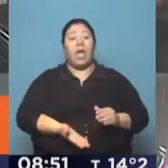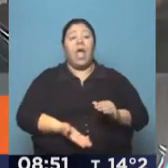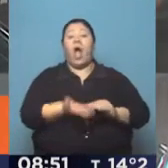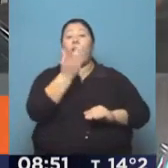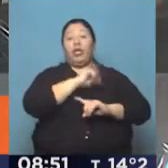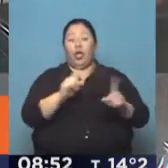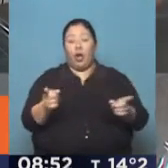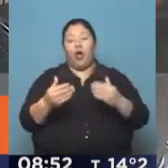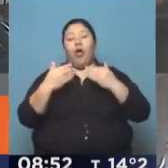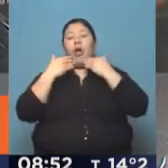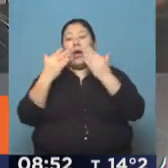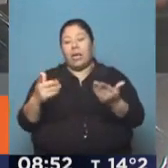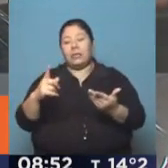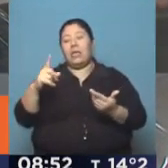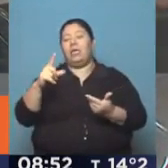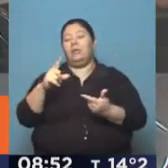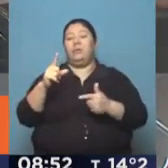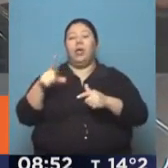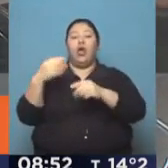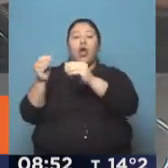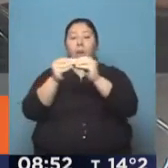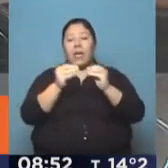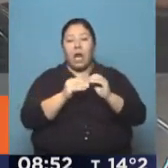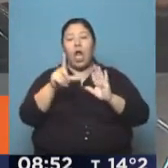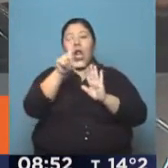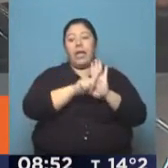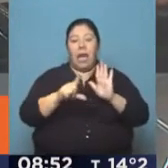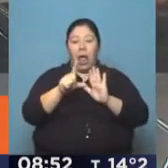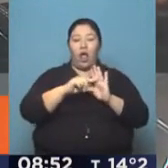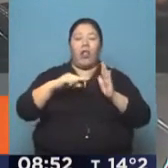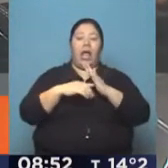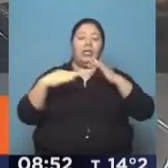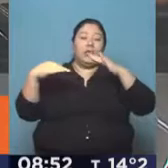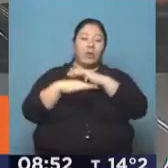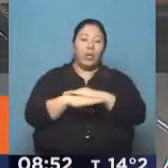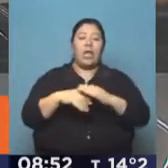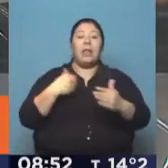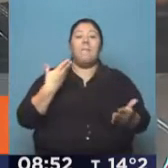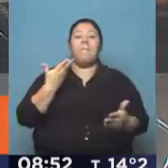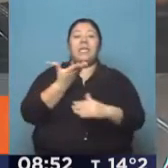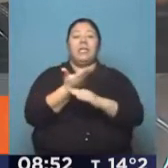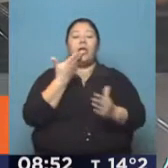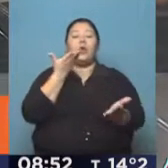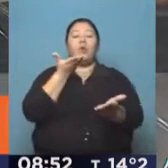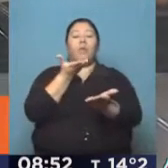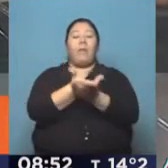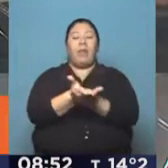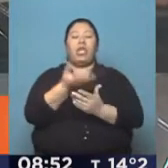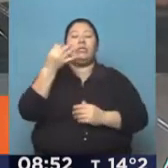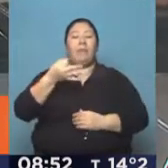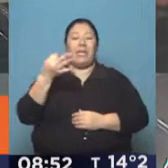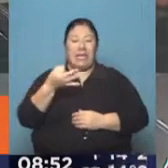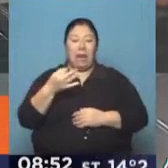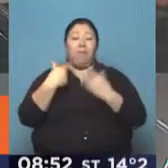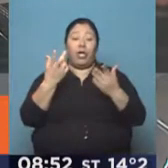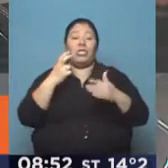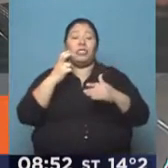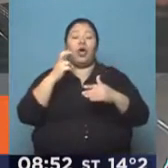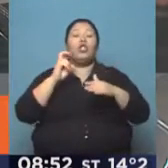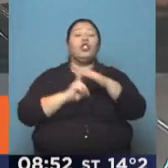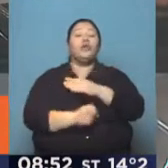nuestros compañeros claudio dellecarbonara y el legislador de la ciudad patricio del corro presentaron un amparo por eso está frenado pero la audiencia pública